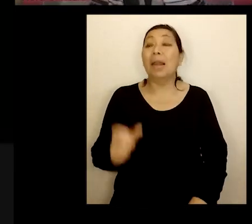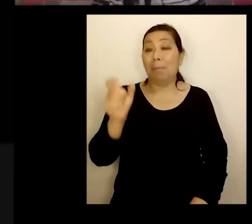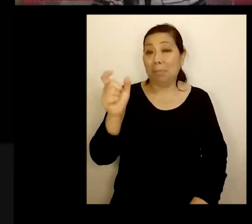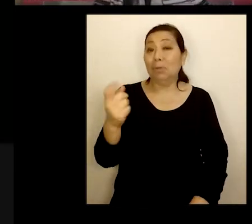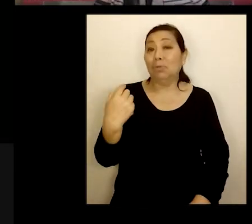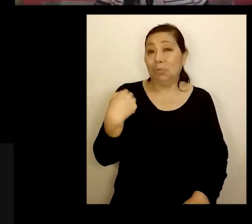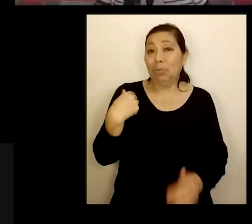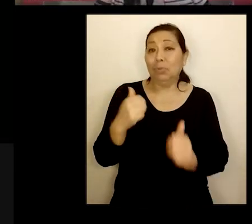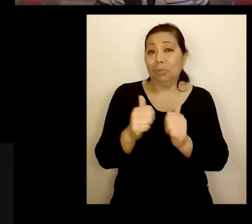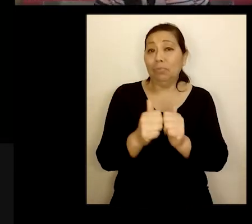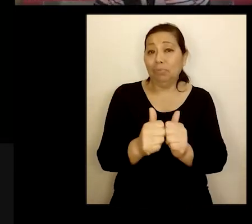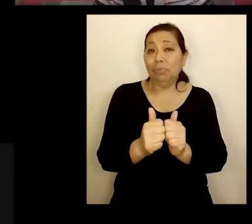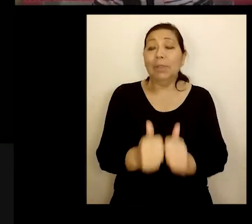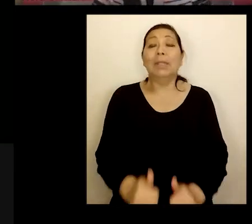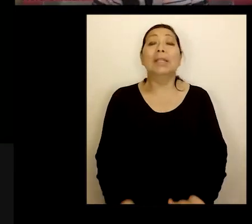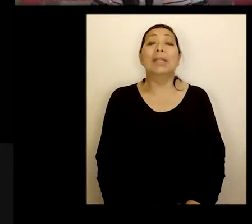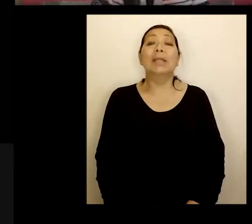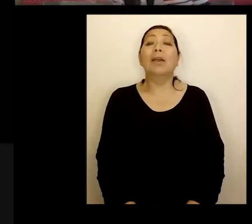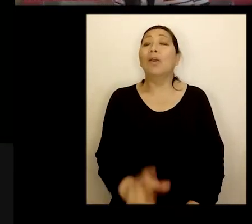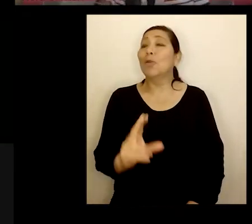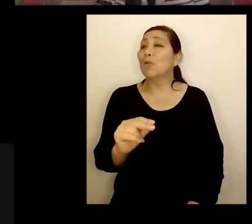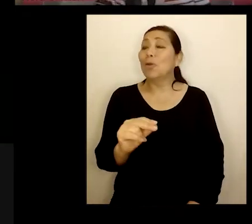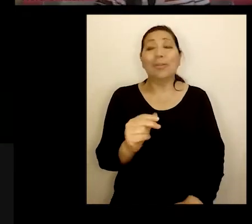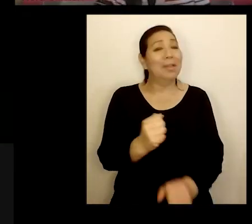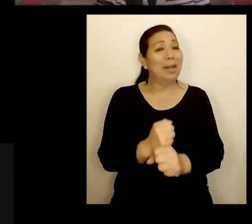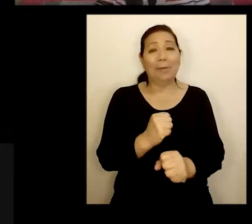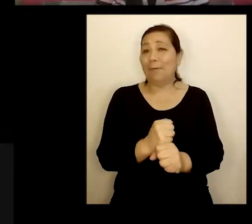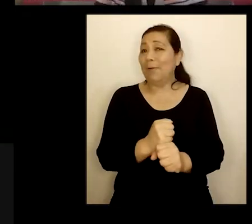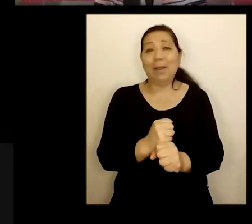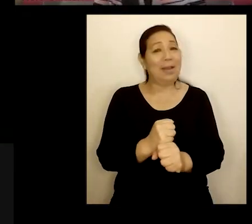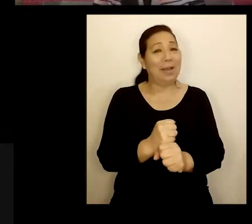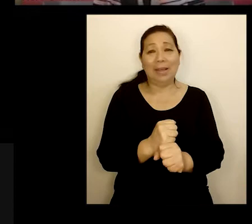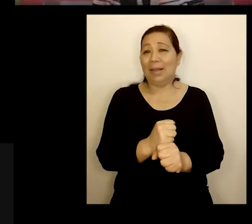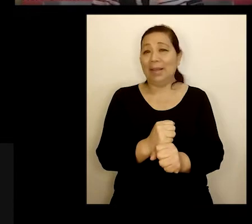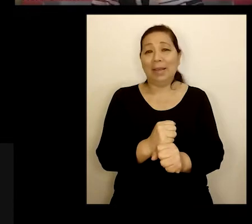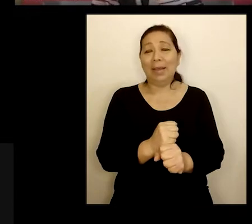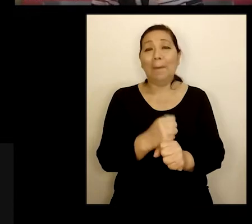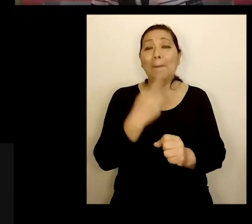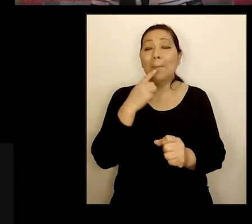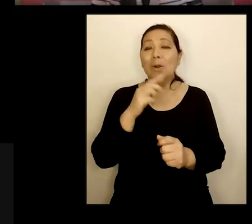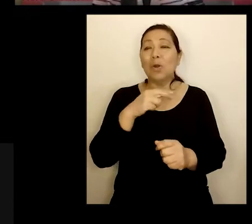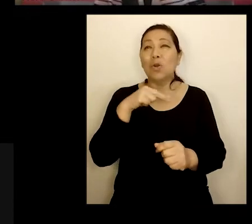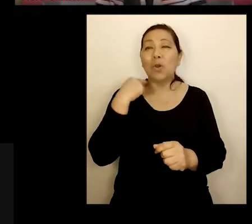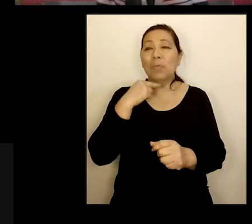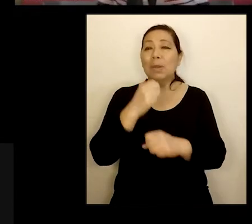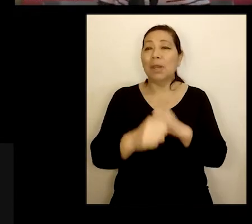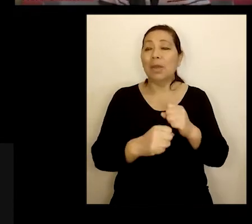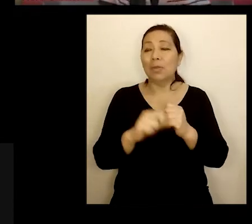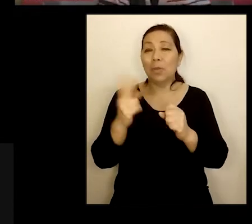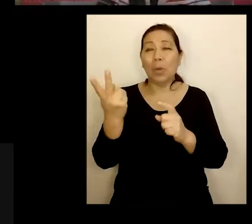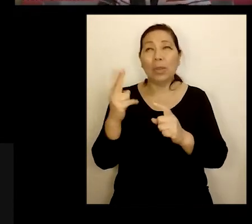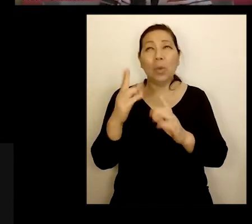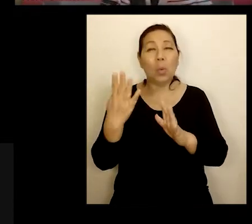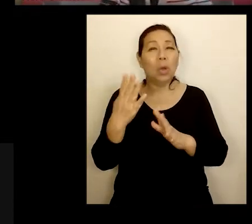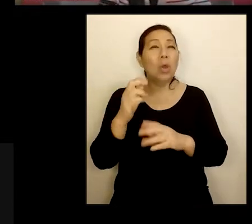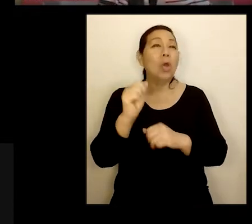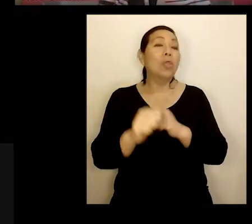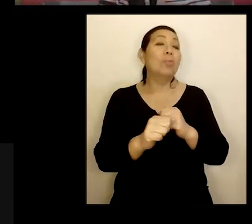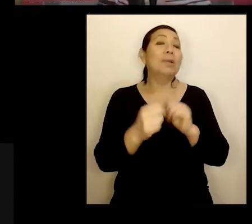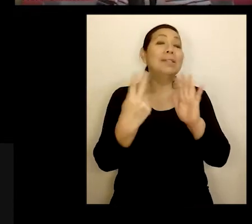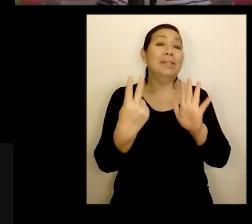patrocinado estuvo consignado, no obstante trabajar para Repsol YPF desde el 4 de noviembre del 2004 hasta el 15 de julio